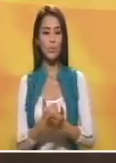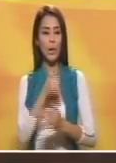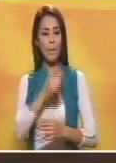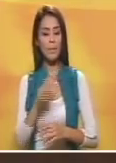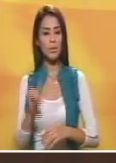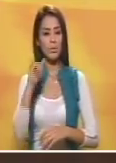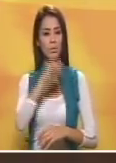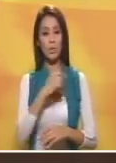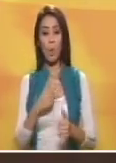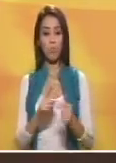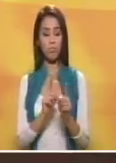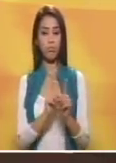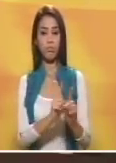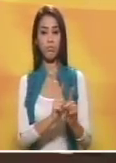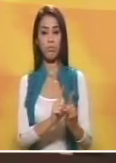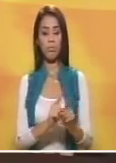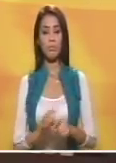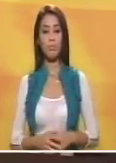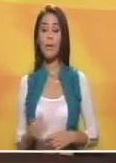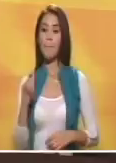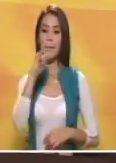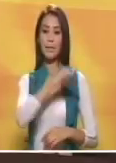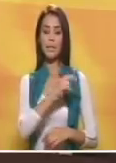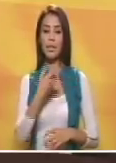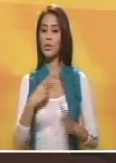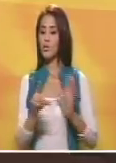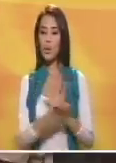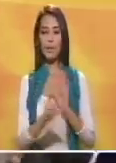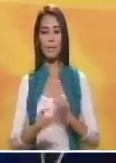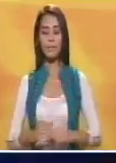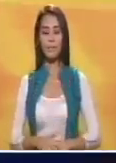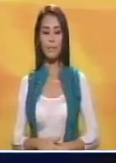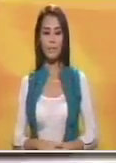y no perseguir activamente la inmigración ilegal.